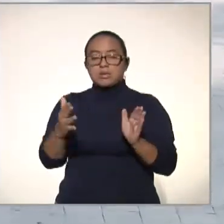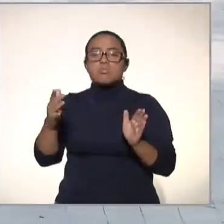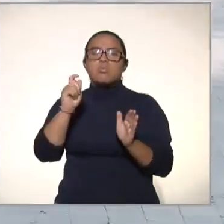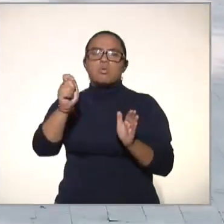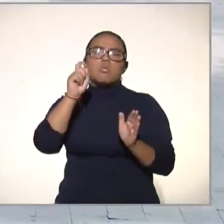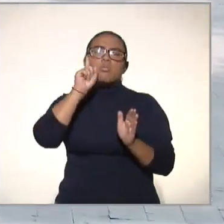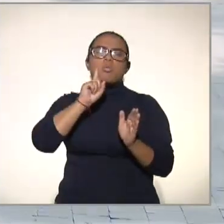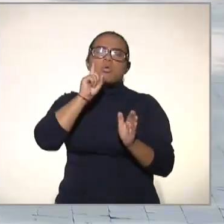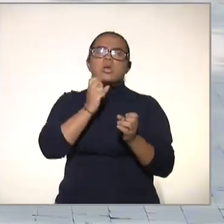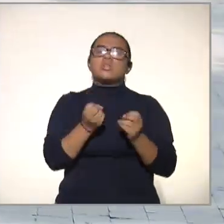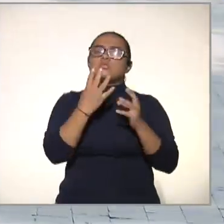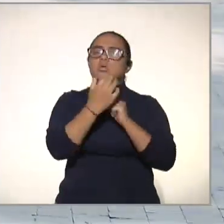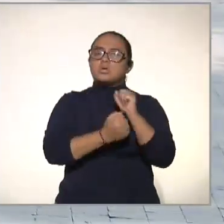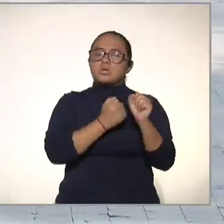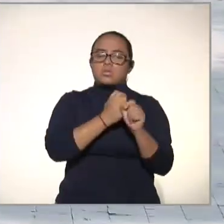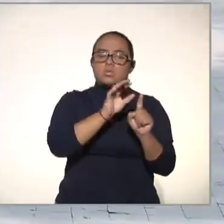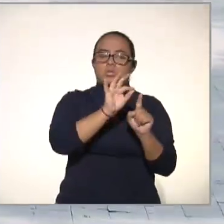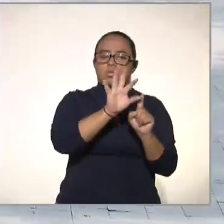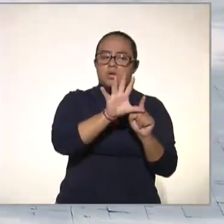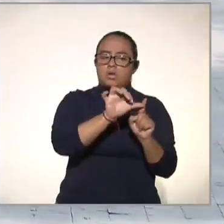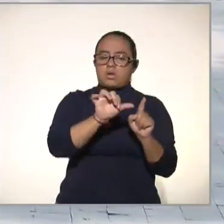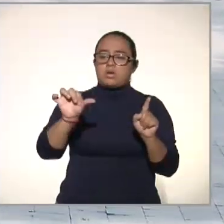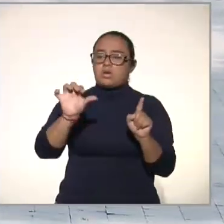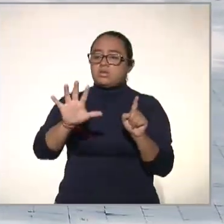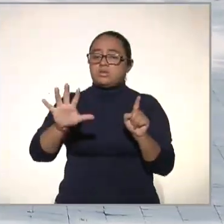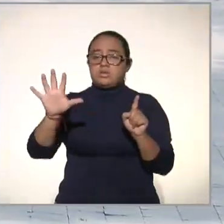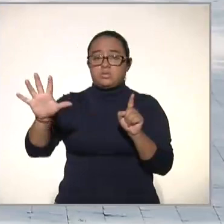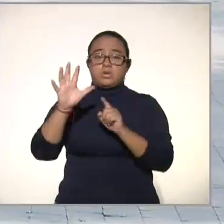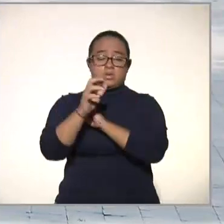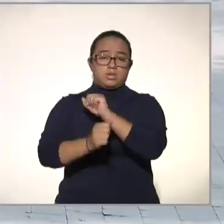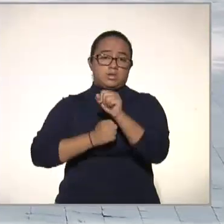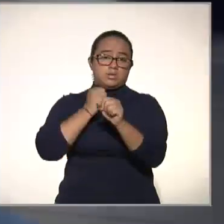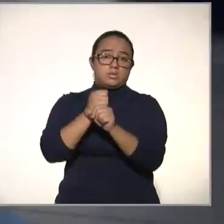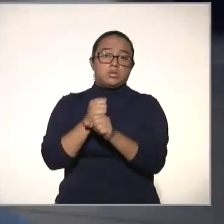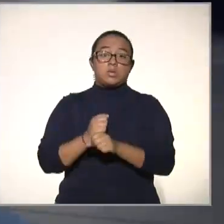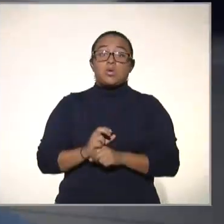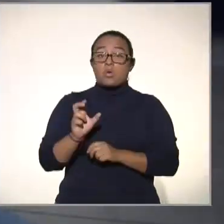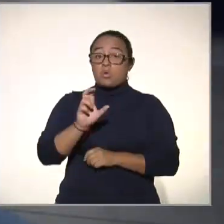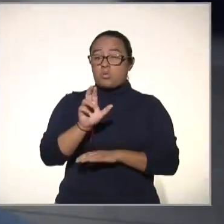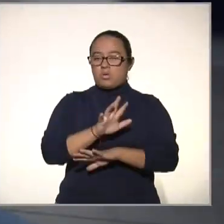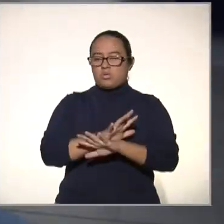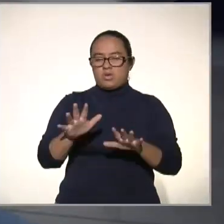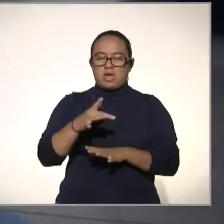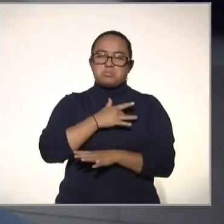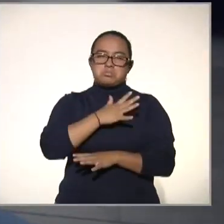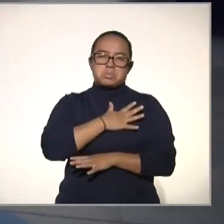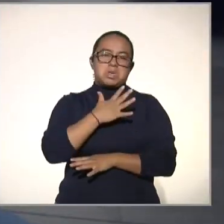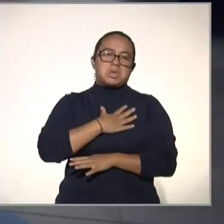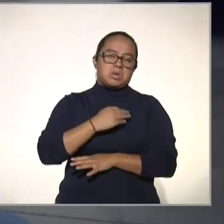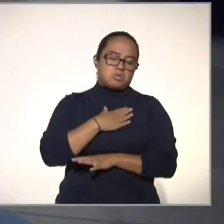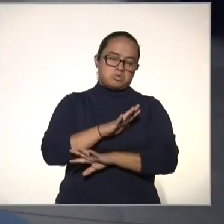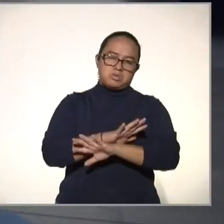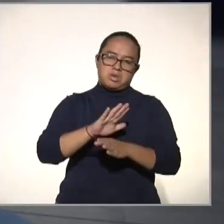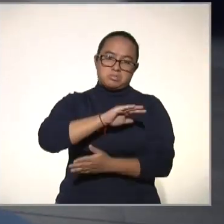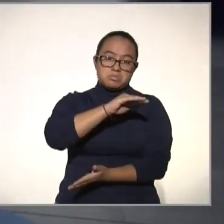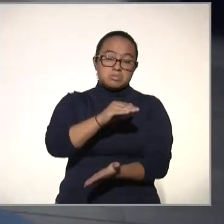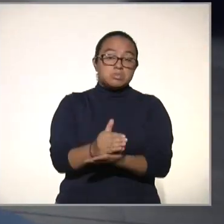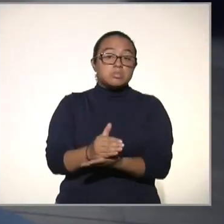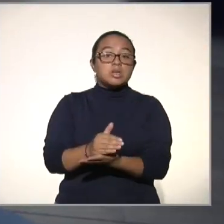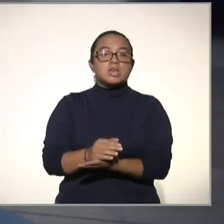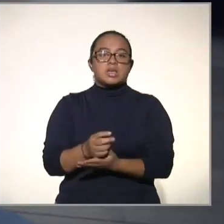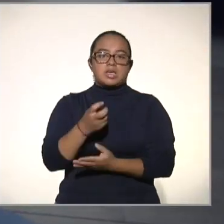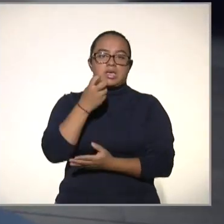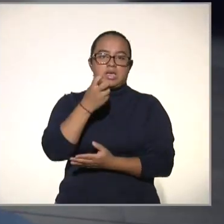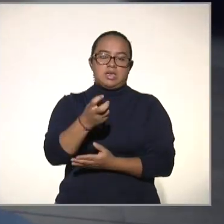mujeres de 45 a 55 años, cuando termina su fase reproductiva y tiene lugar la finalización